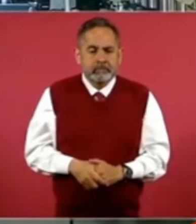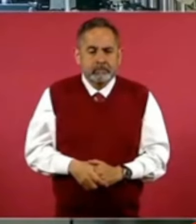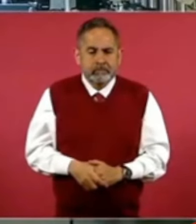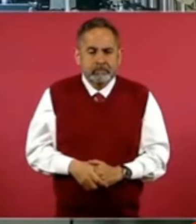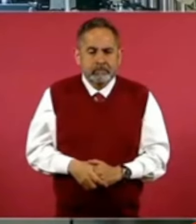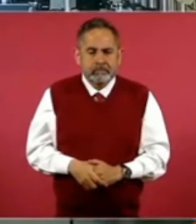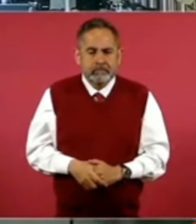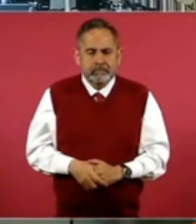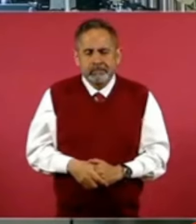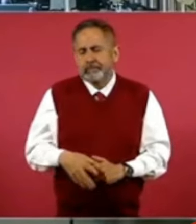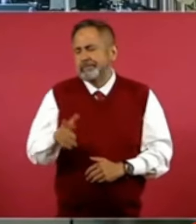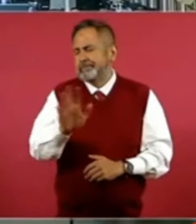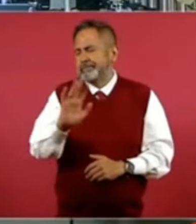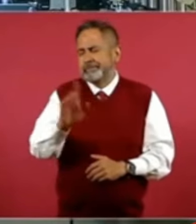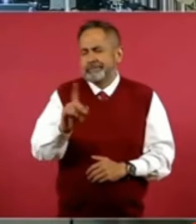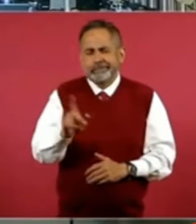carreteras.